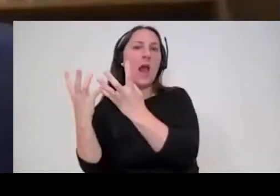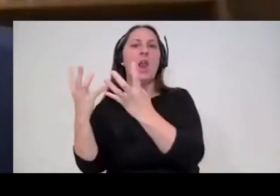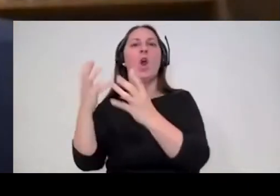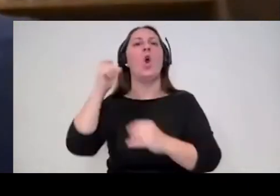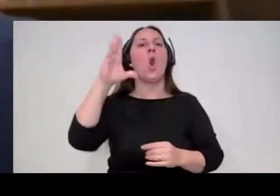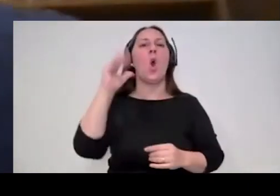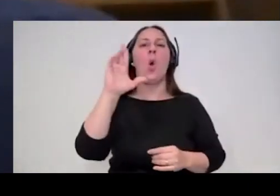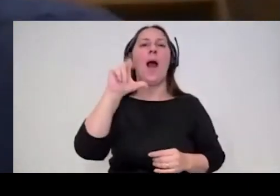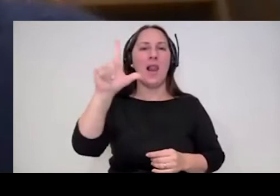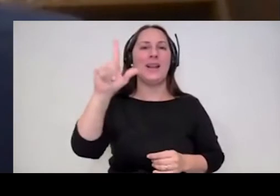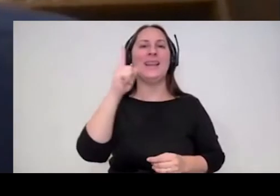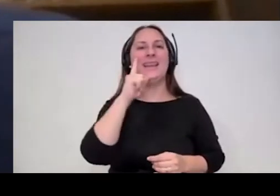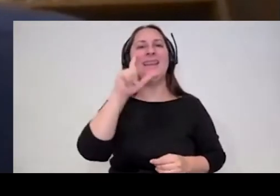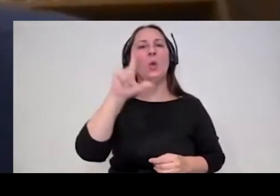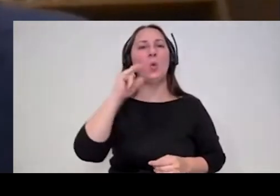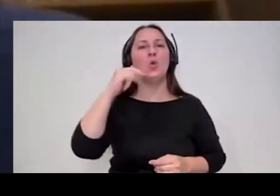Union, como se le dice en inglés,